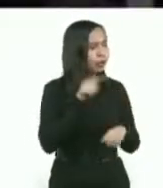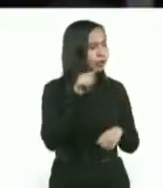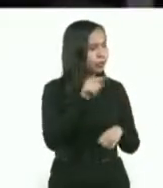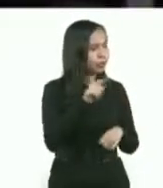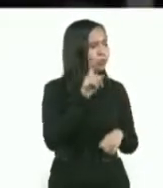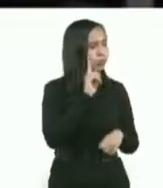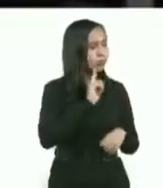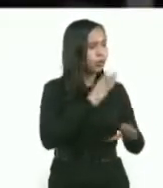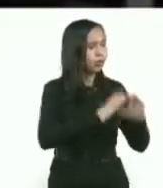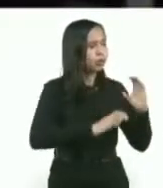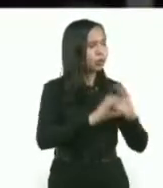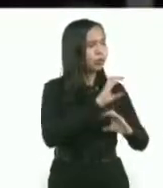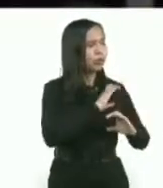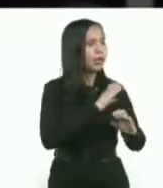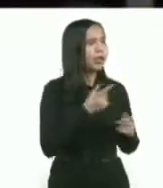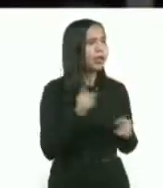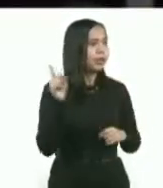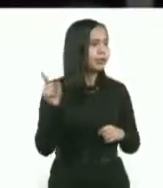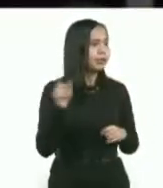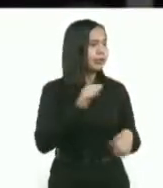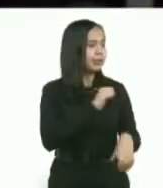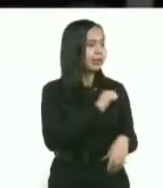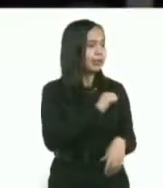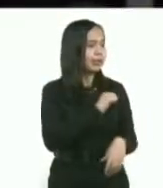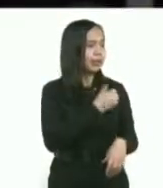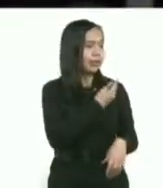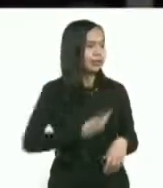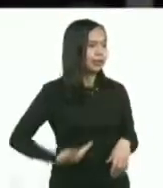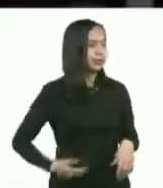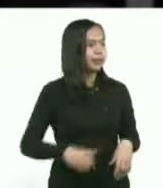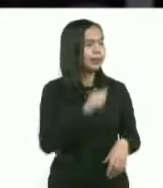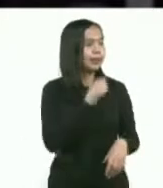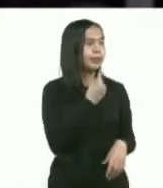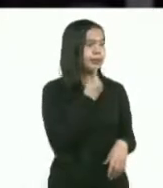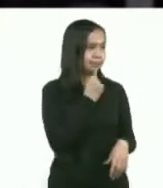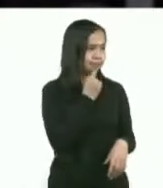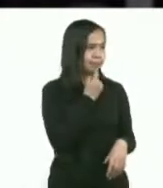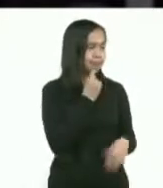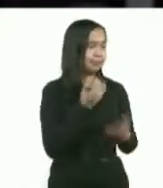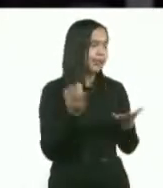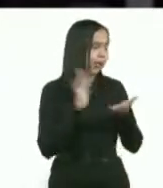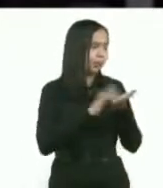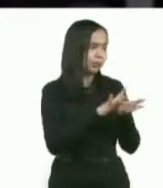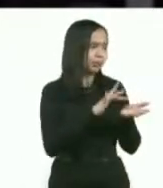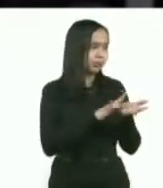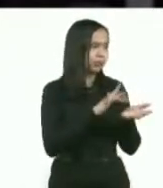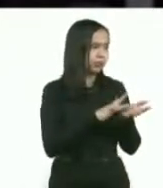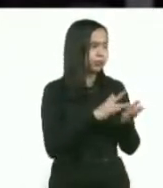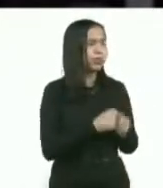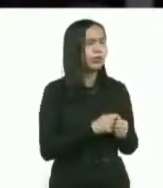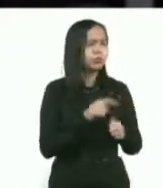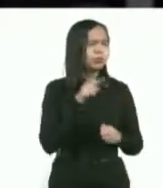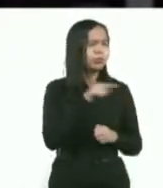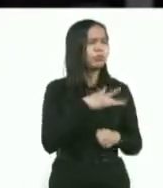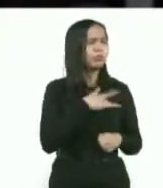realizado pues tiene apoyo del presidente Andrés Manuel. ¿Es así que se ha visto reflejado? ¿Cómo lo ve? Pues como lo he